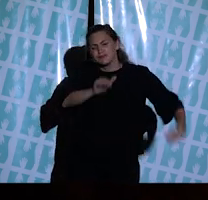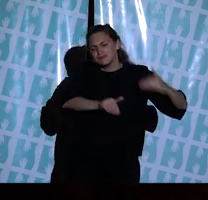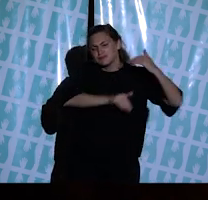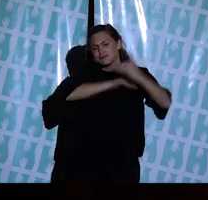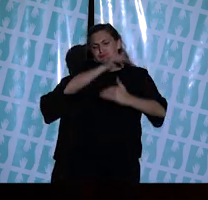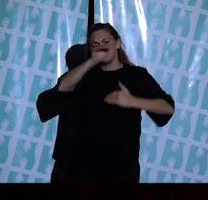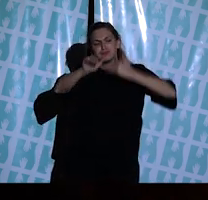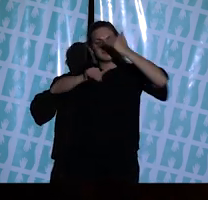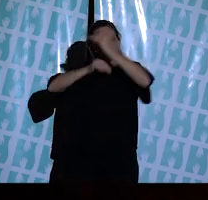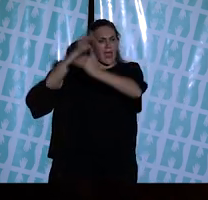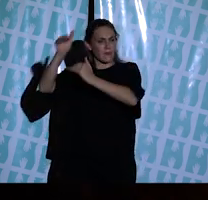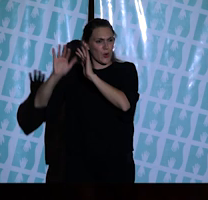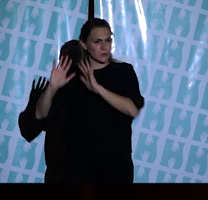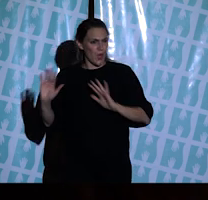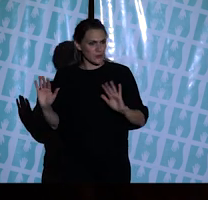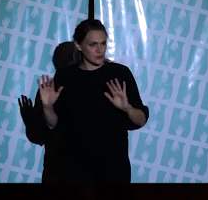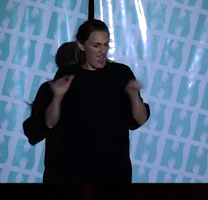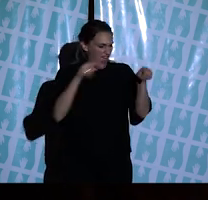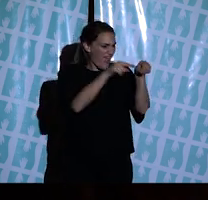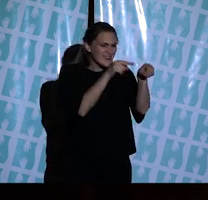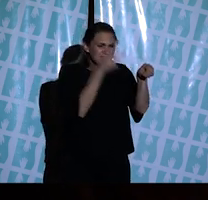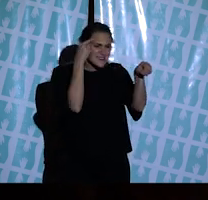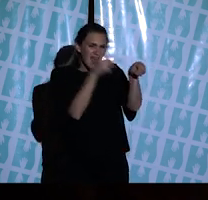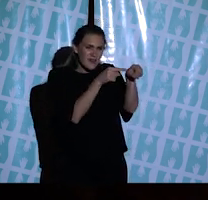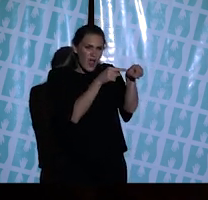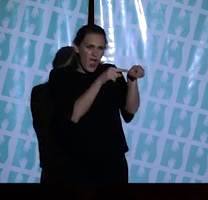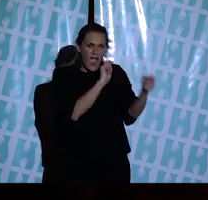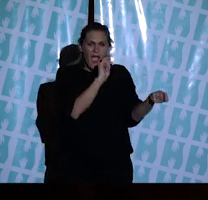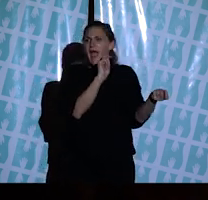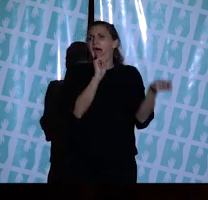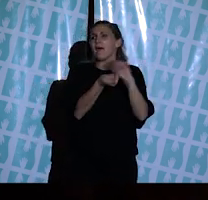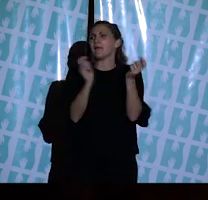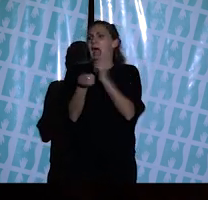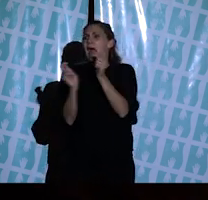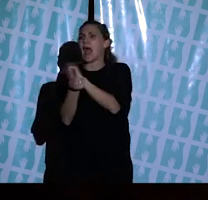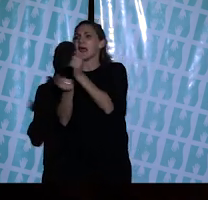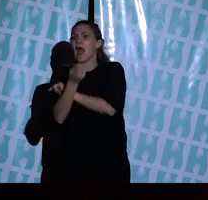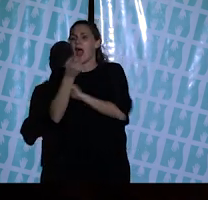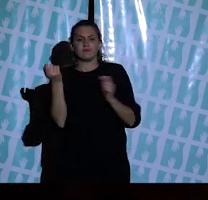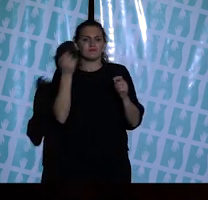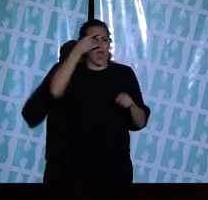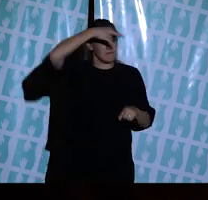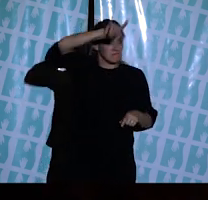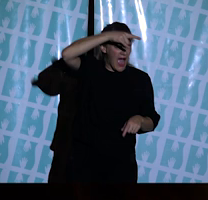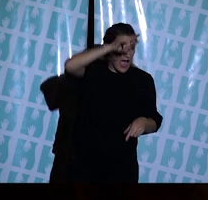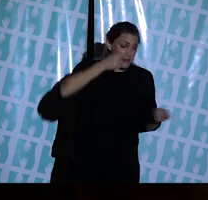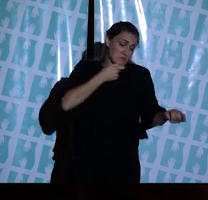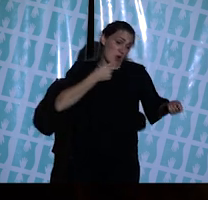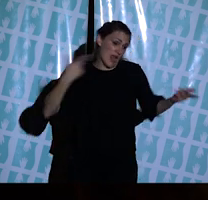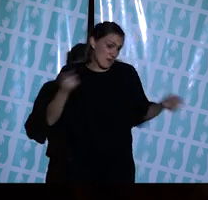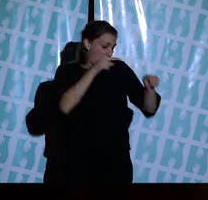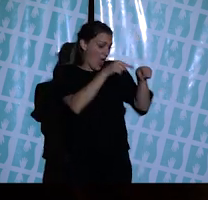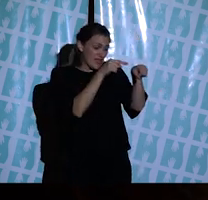cerebro no es un cerebro que va cambiando. Es decir, el cerebro de esta vaca, o el cerebro de